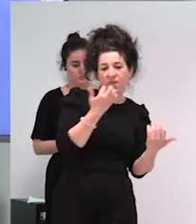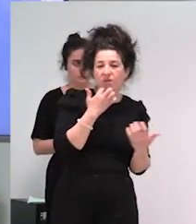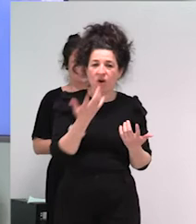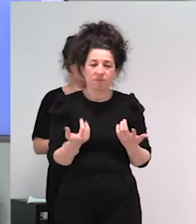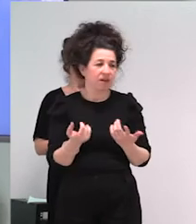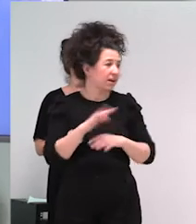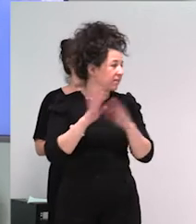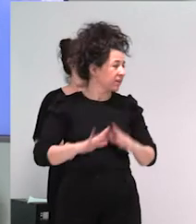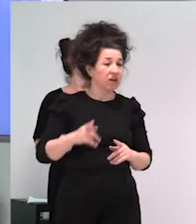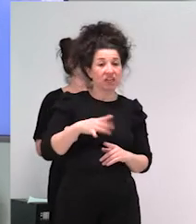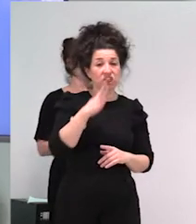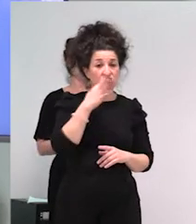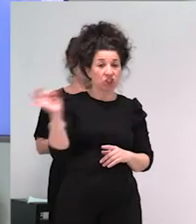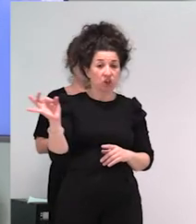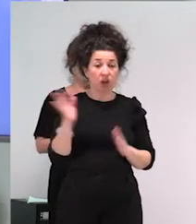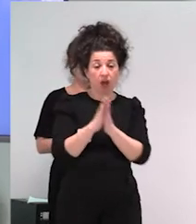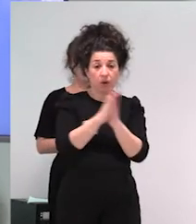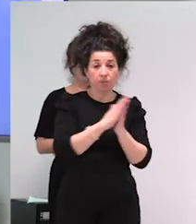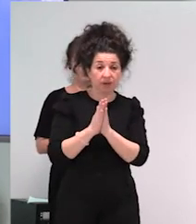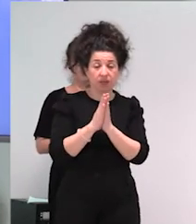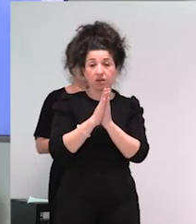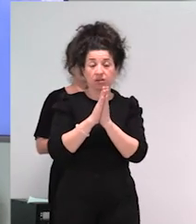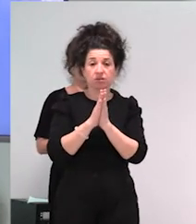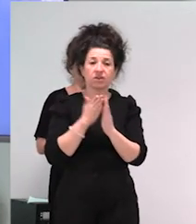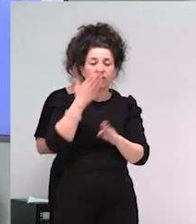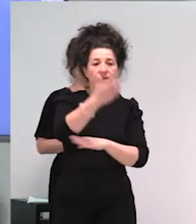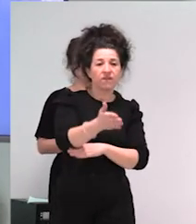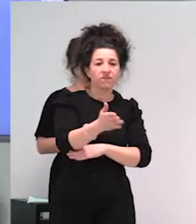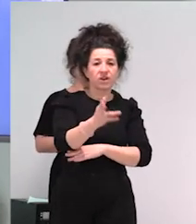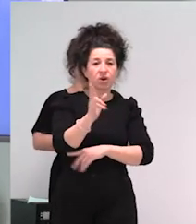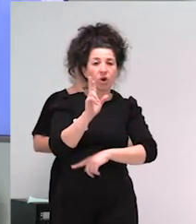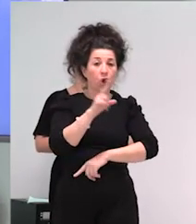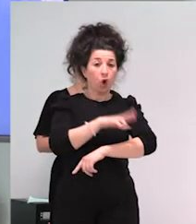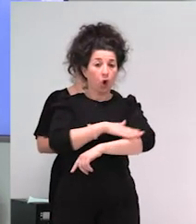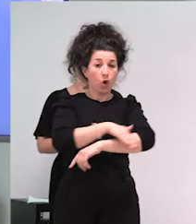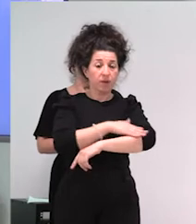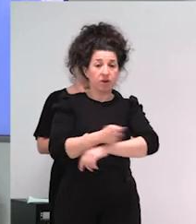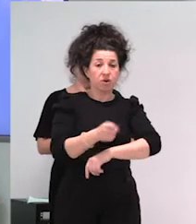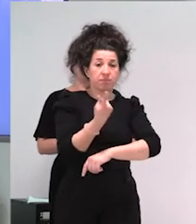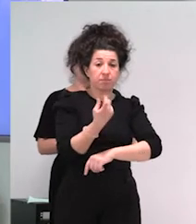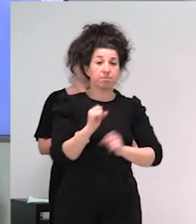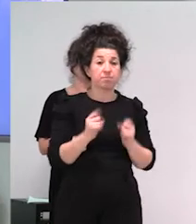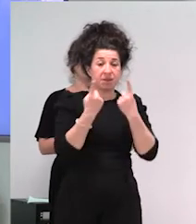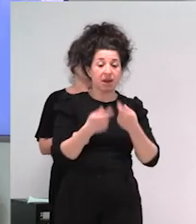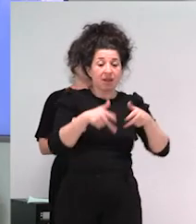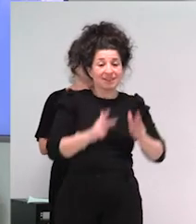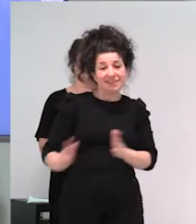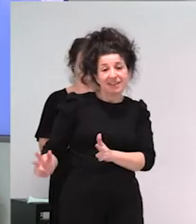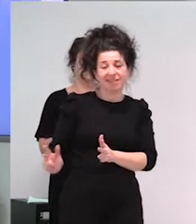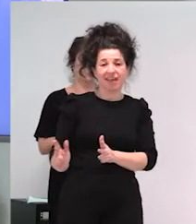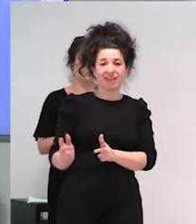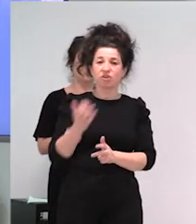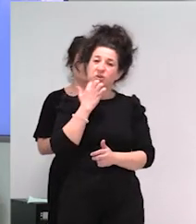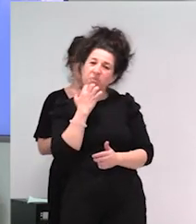compañeros de Girona que fueron un día a la delegación del gobierno y hicieron la primera sentada. Y de eso que nació entre la broma y el qué pasaría